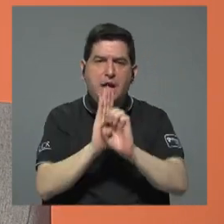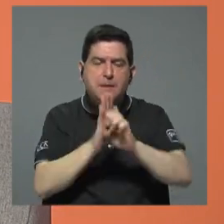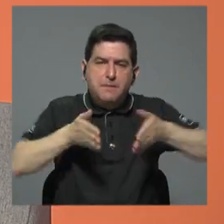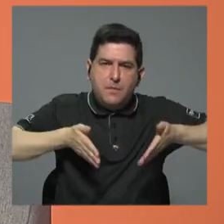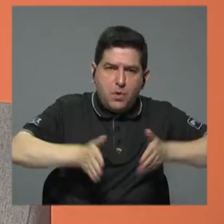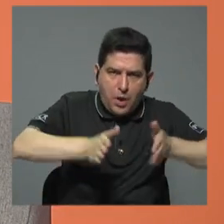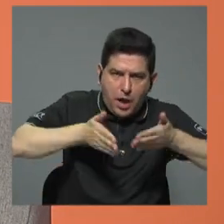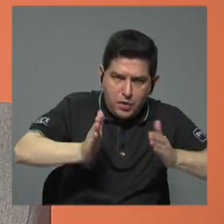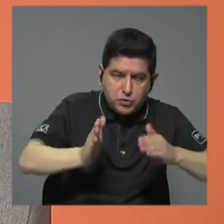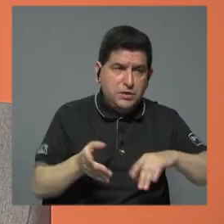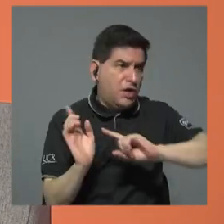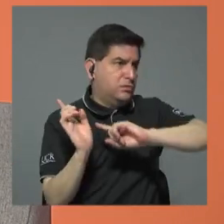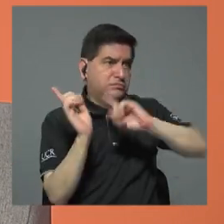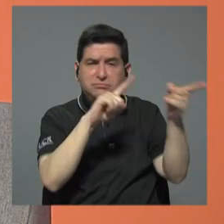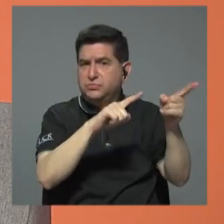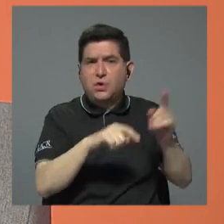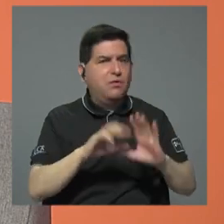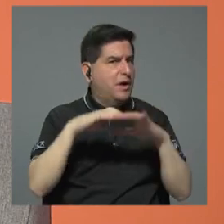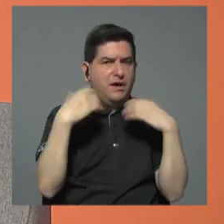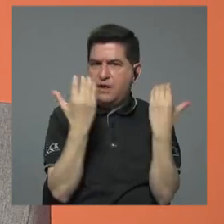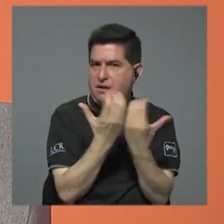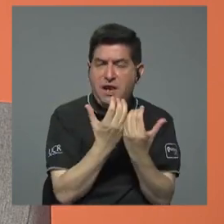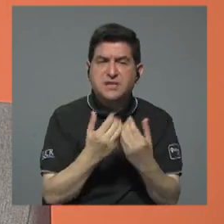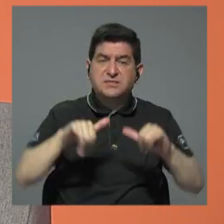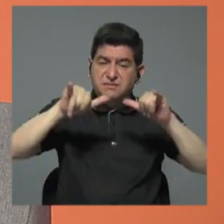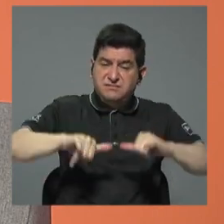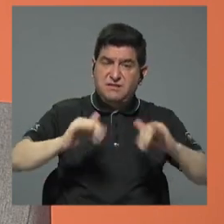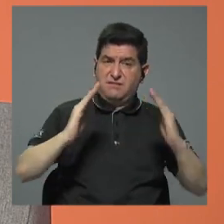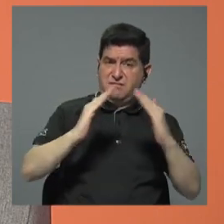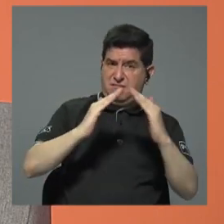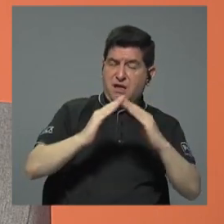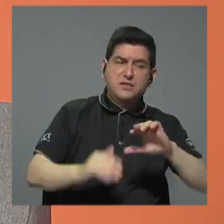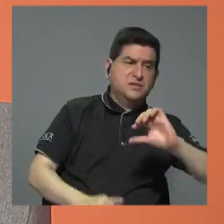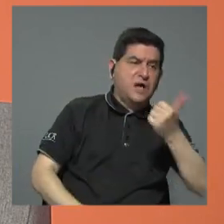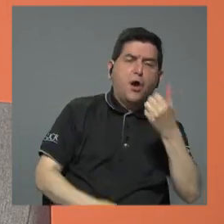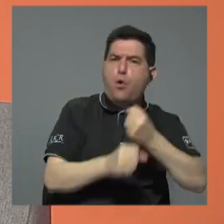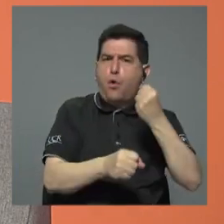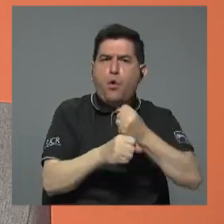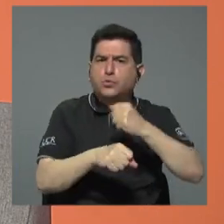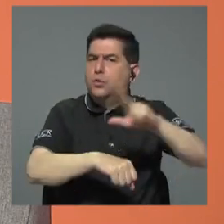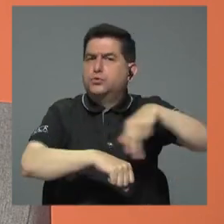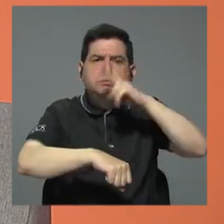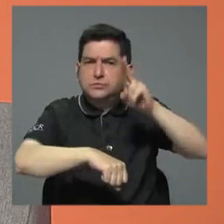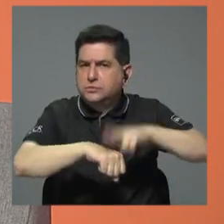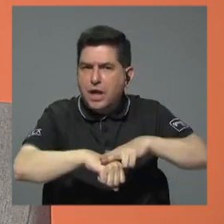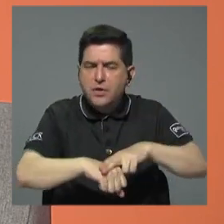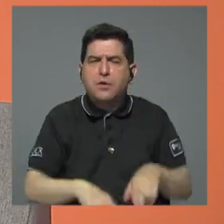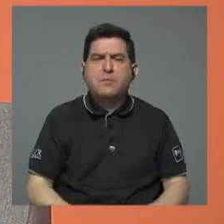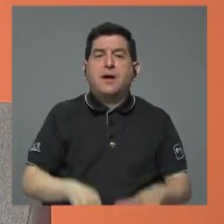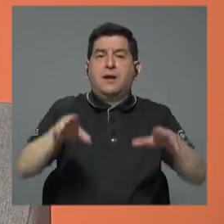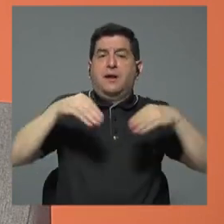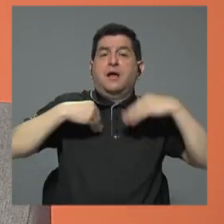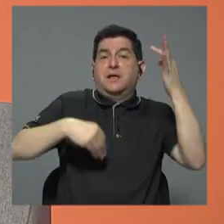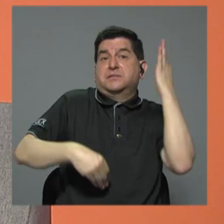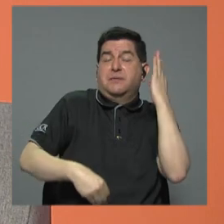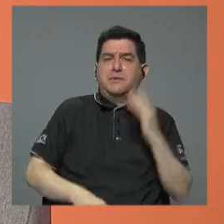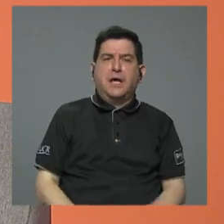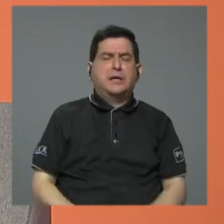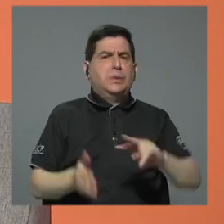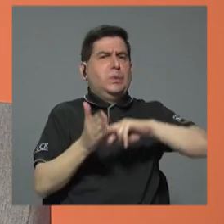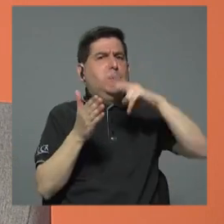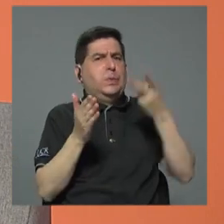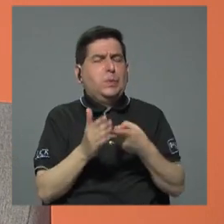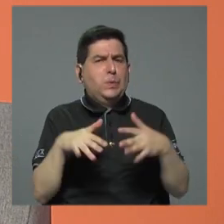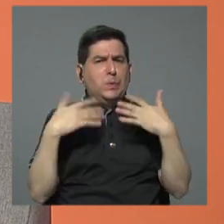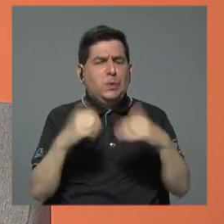hijos que ya no van a las clases, sino que están en el hogar, más las otras tareas que normalmente asumimos las mujeres, pues ha significado